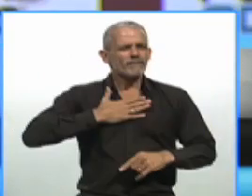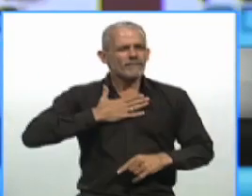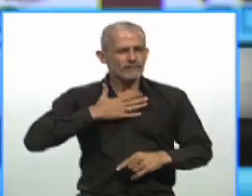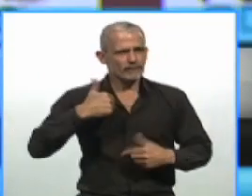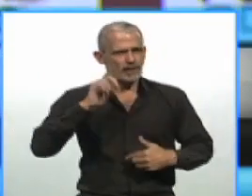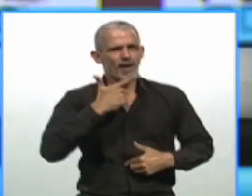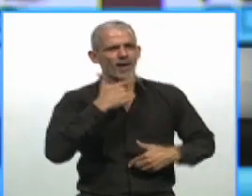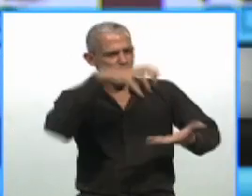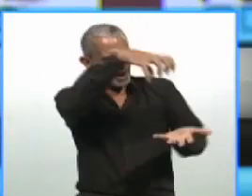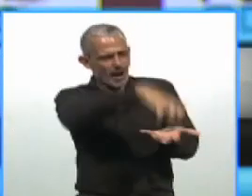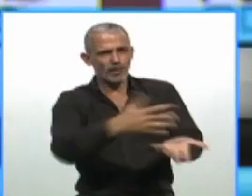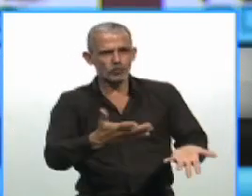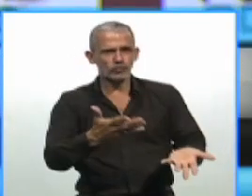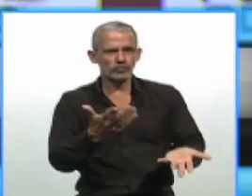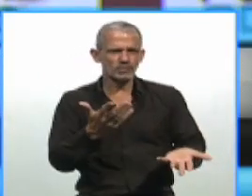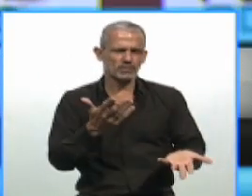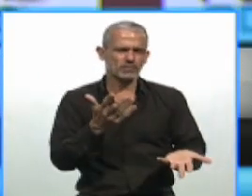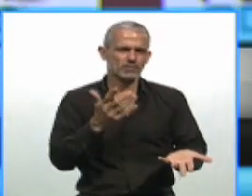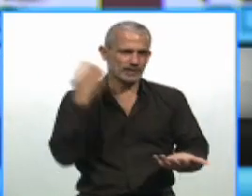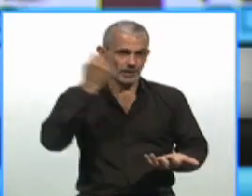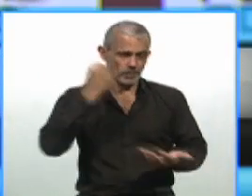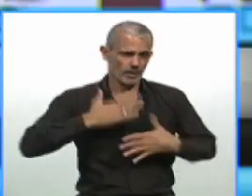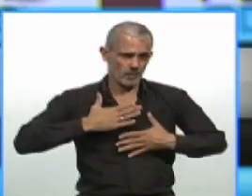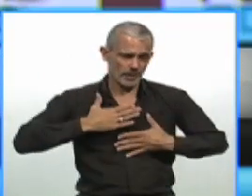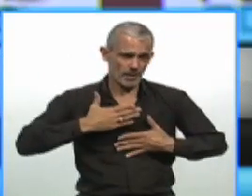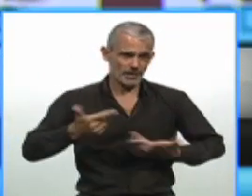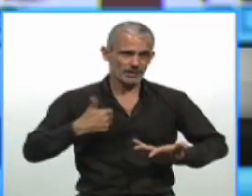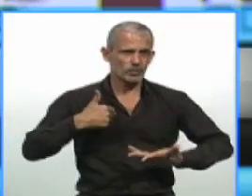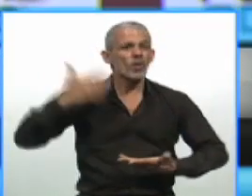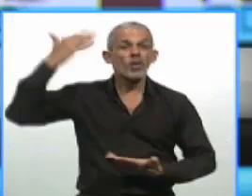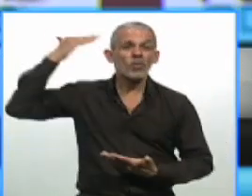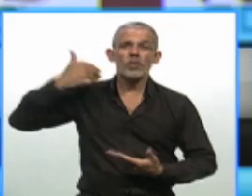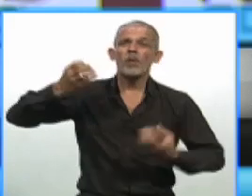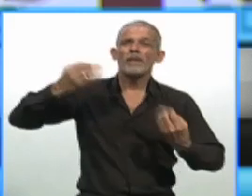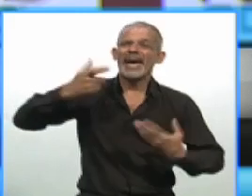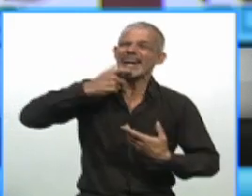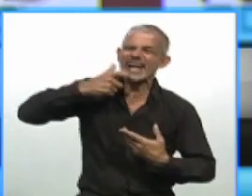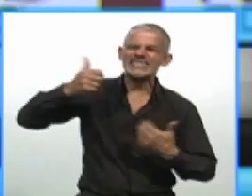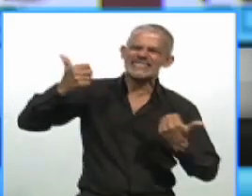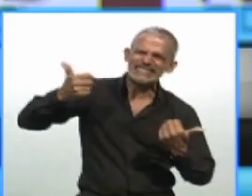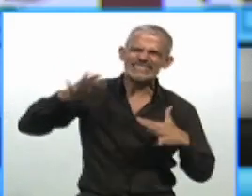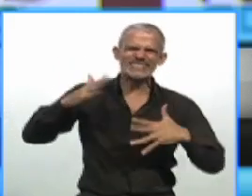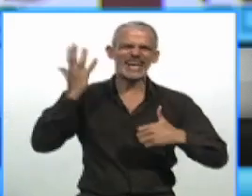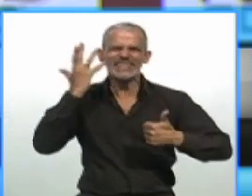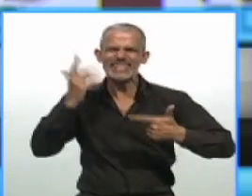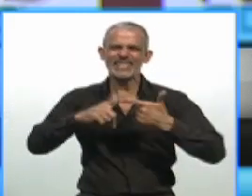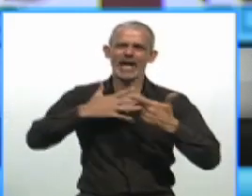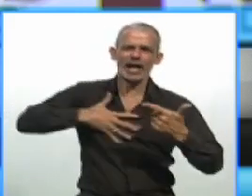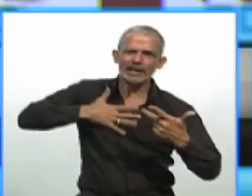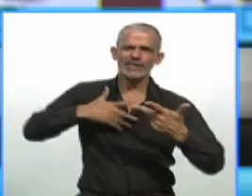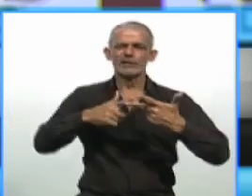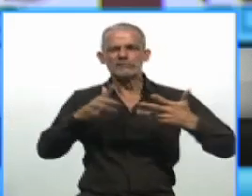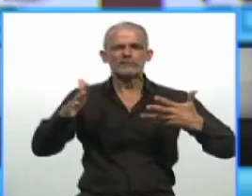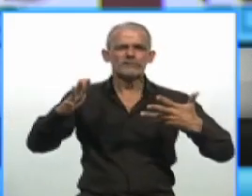quiero es algo extra, ¿no? Y la verdad, como vos decís, yo no tuve pasados buenos por Racing, por Tigre y por Argentino, y la